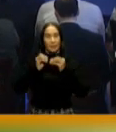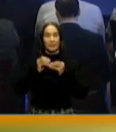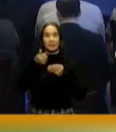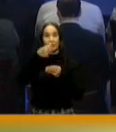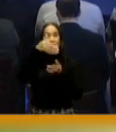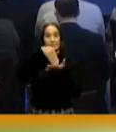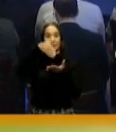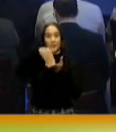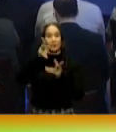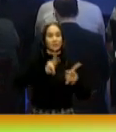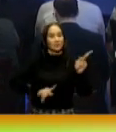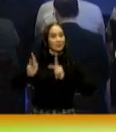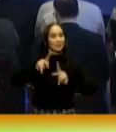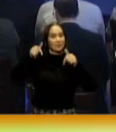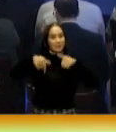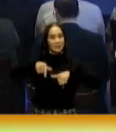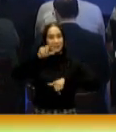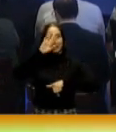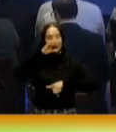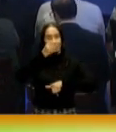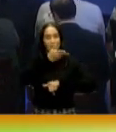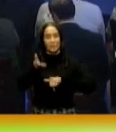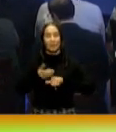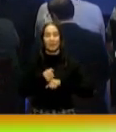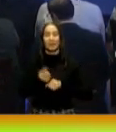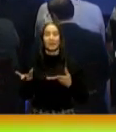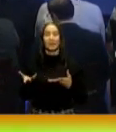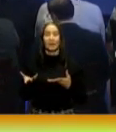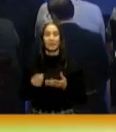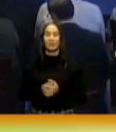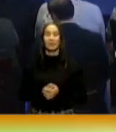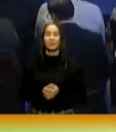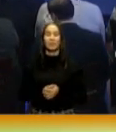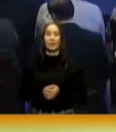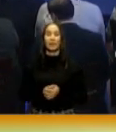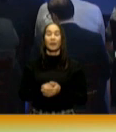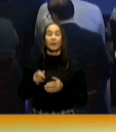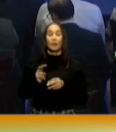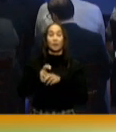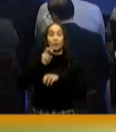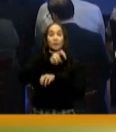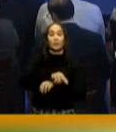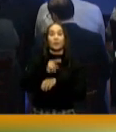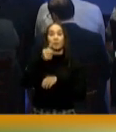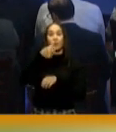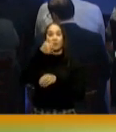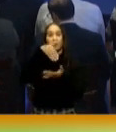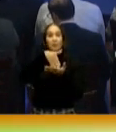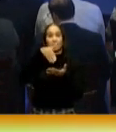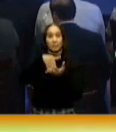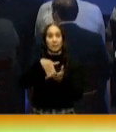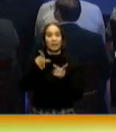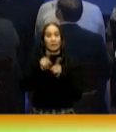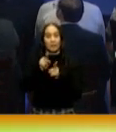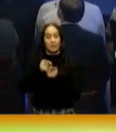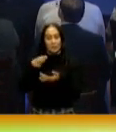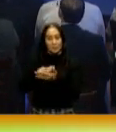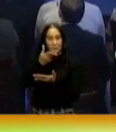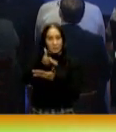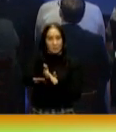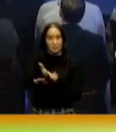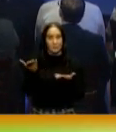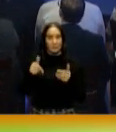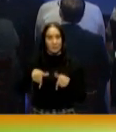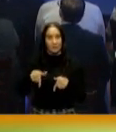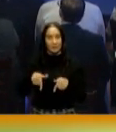escriba y nos diga cómo es el sentir en su hogar en la actualidad y 2s años atrás 3 años atrás y no me refiero a que